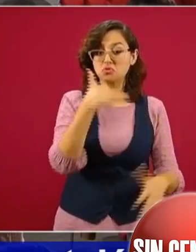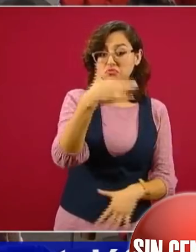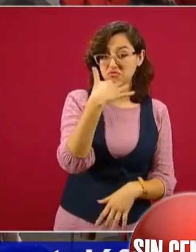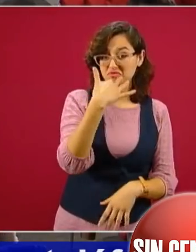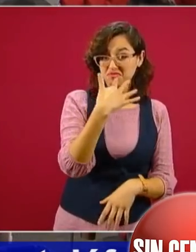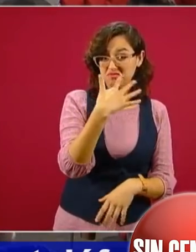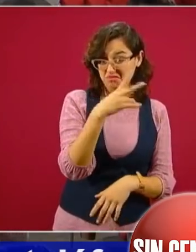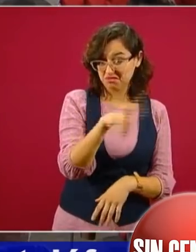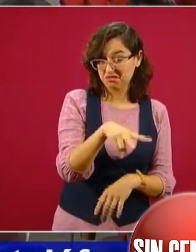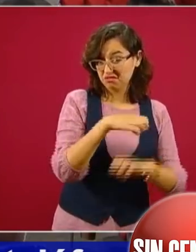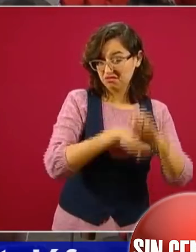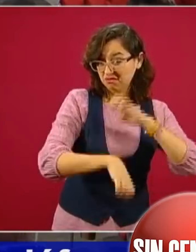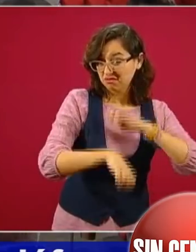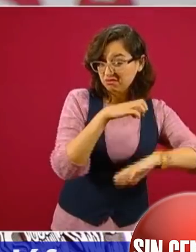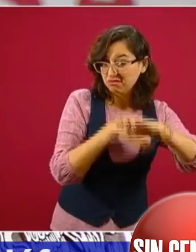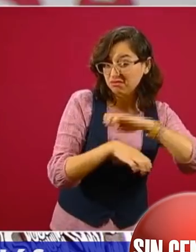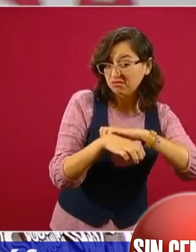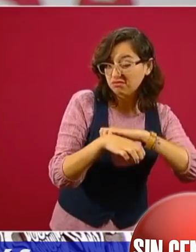empresarios,